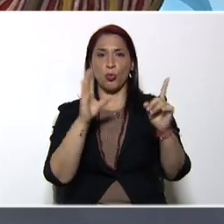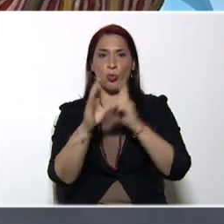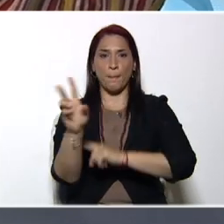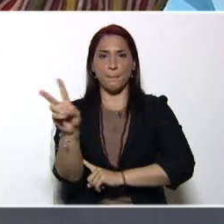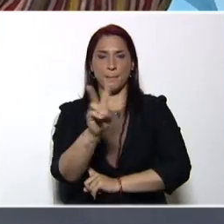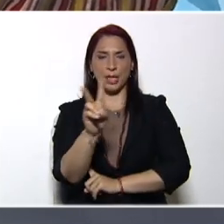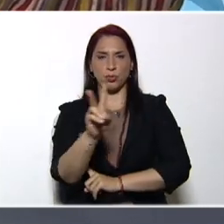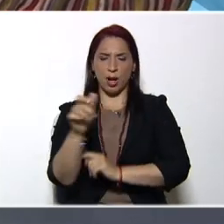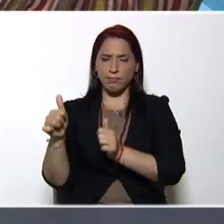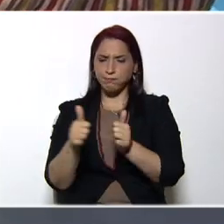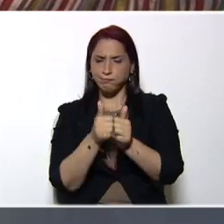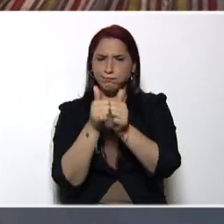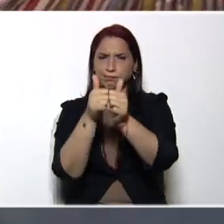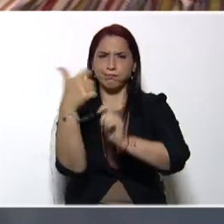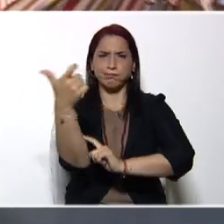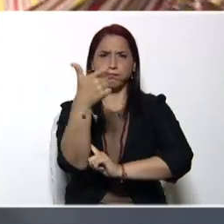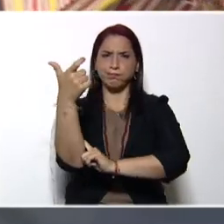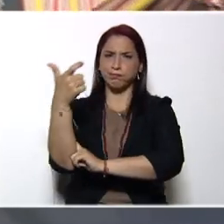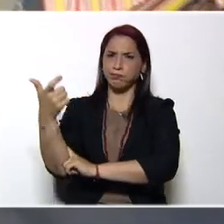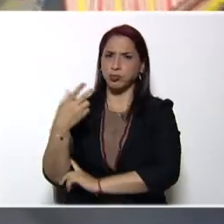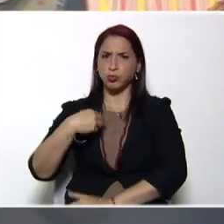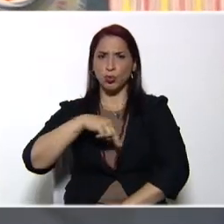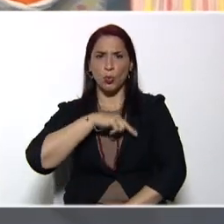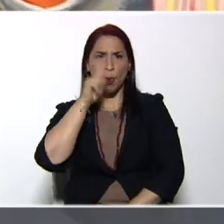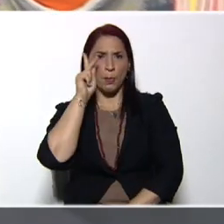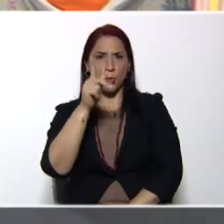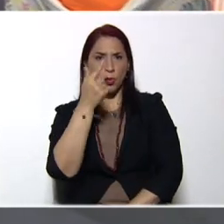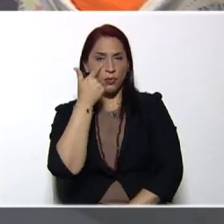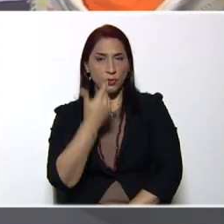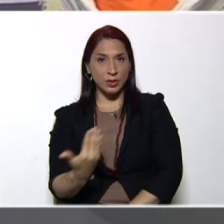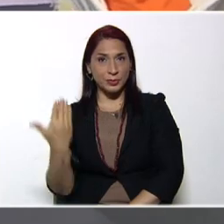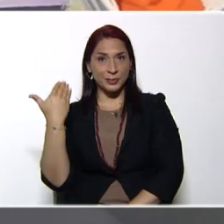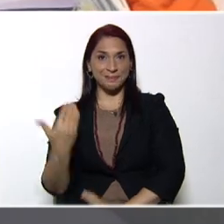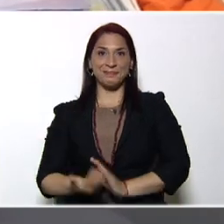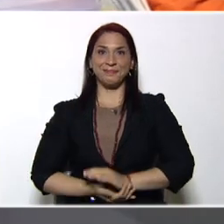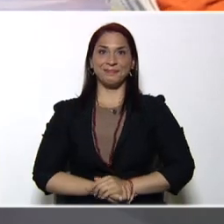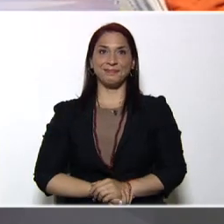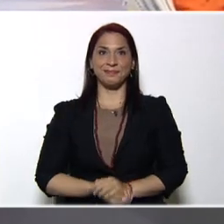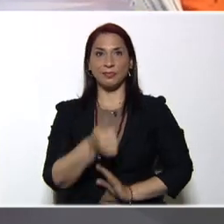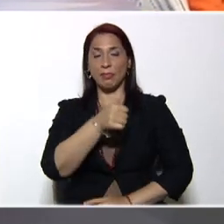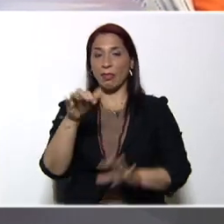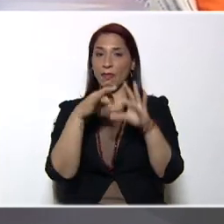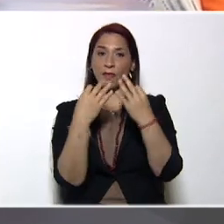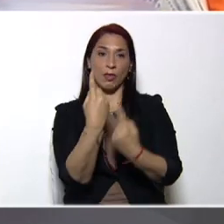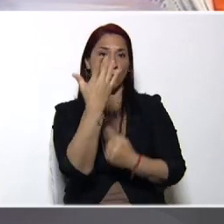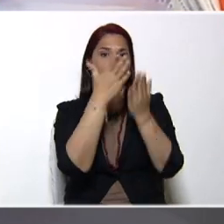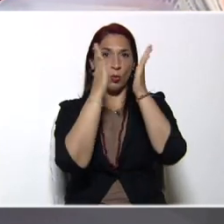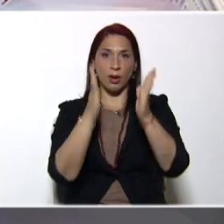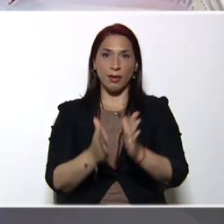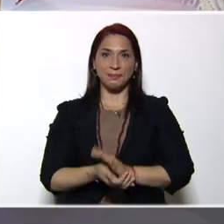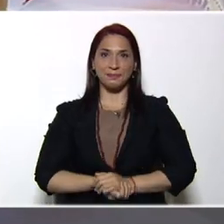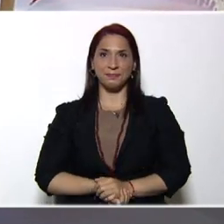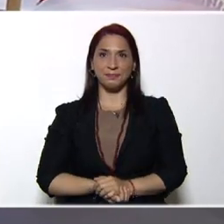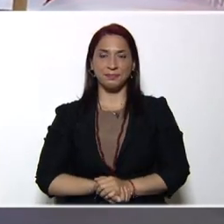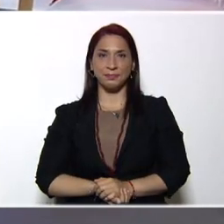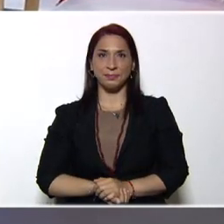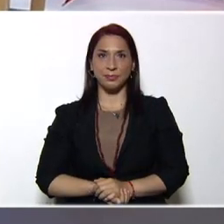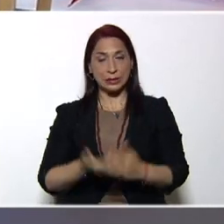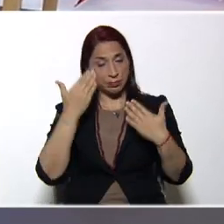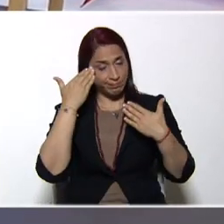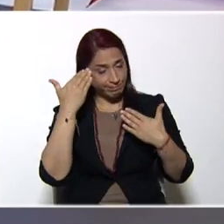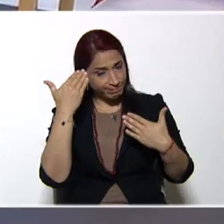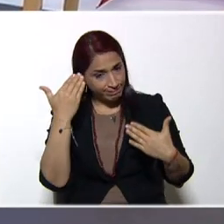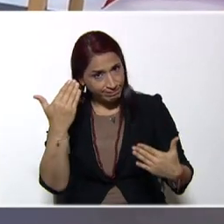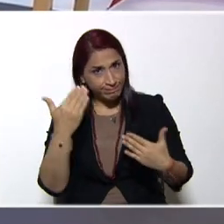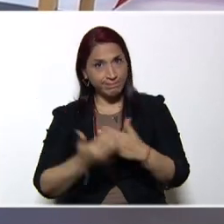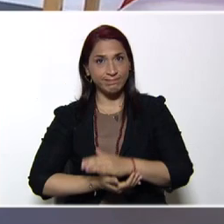que acompáñenme para buscar a nuestro profesor, que ya se encuentra en el set principal de Cada Familia Una Escuela. Cuatsuja, profesor.